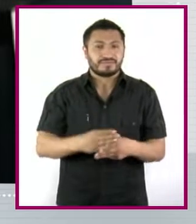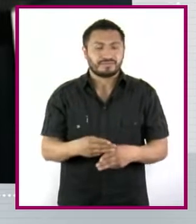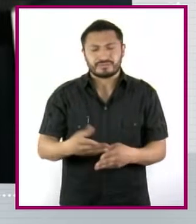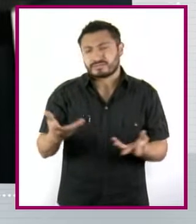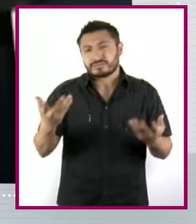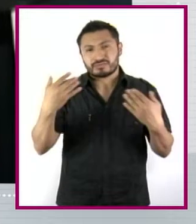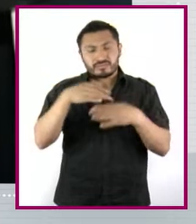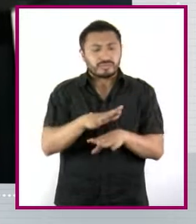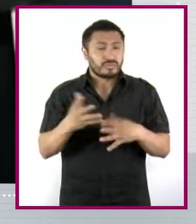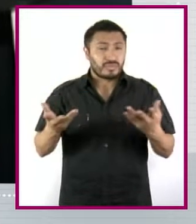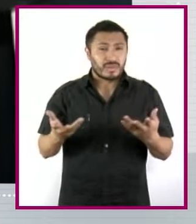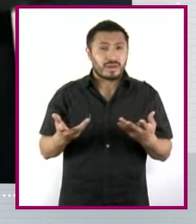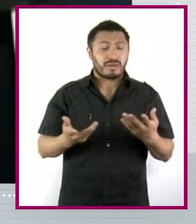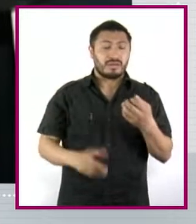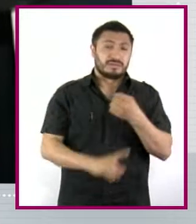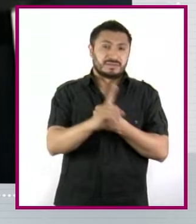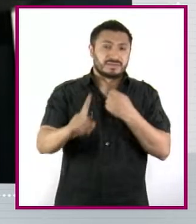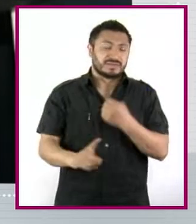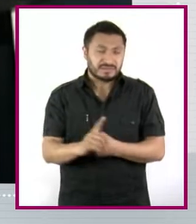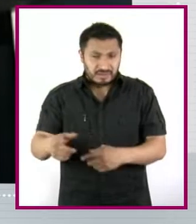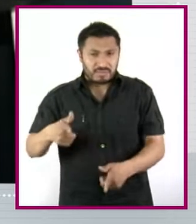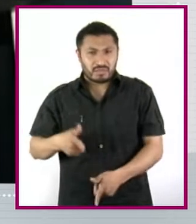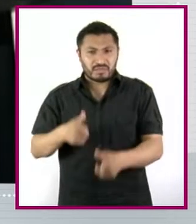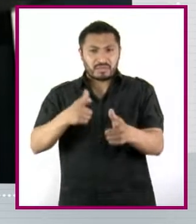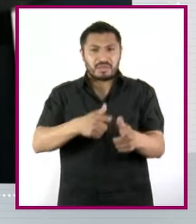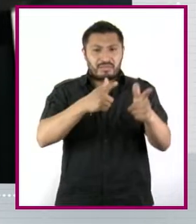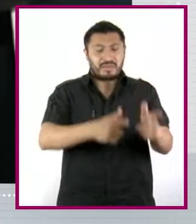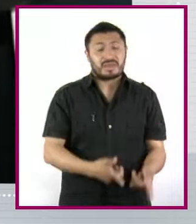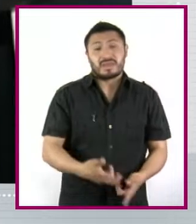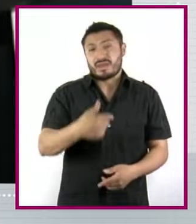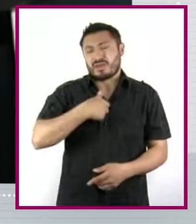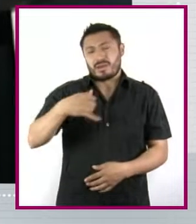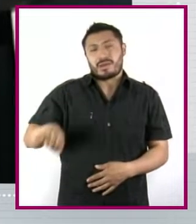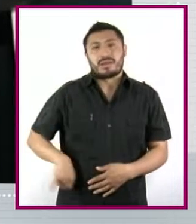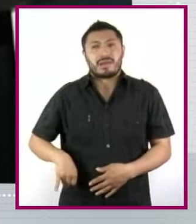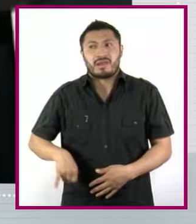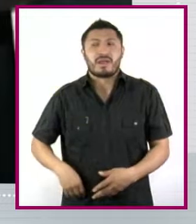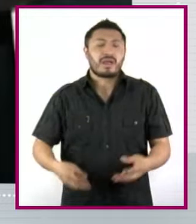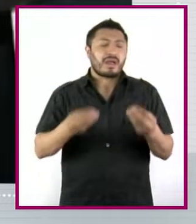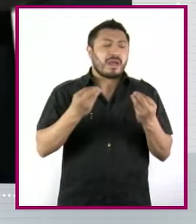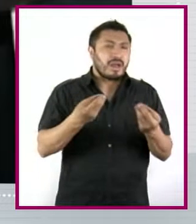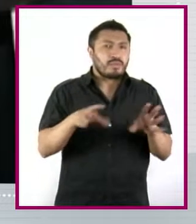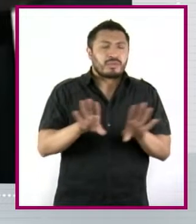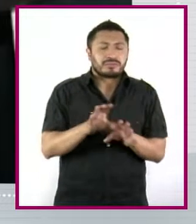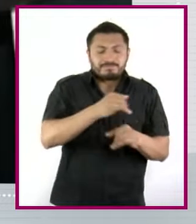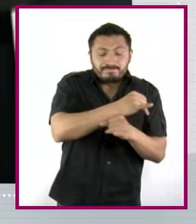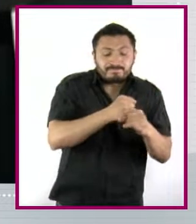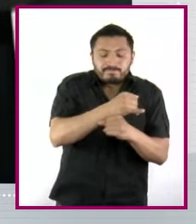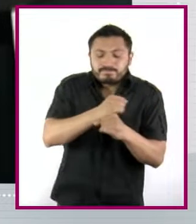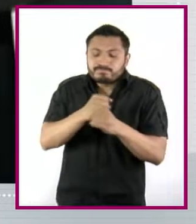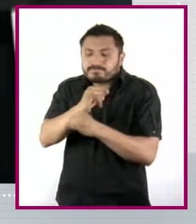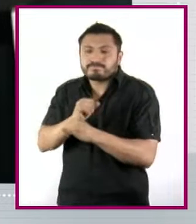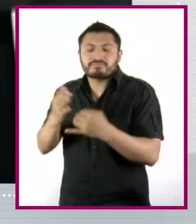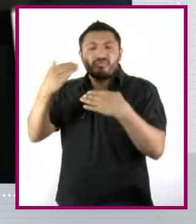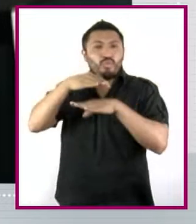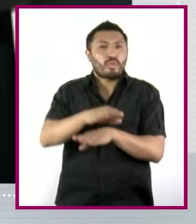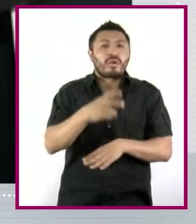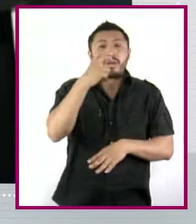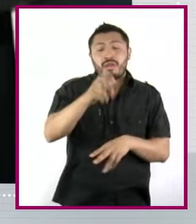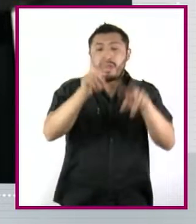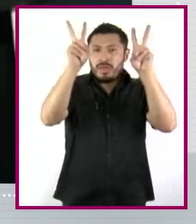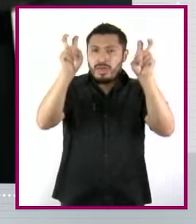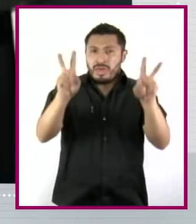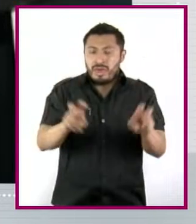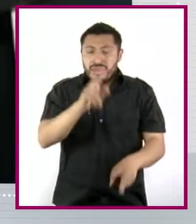conflictos de este siglo, conflictos armados, y me interesa mucho la investigación en torno a estos temas,